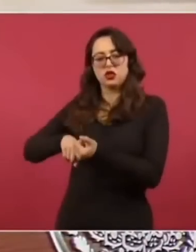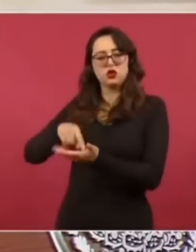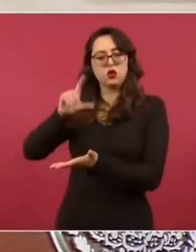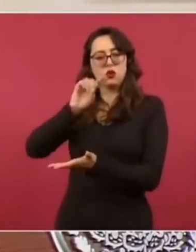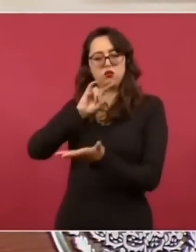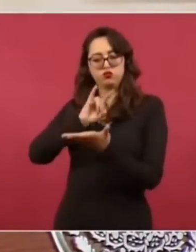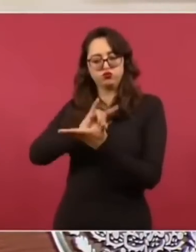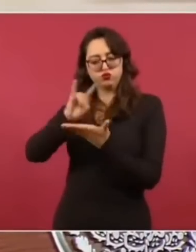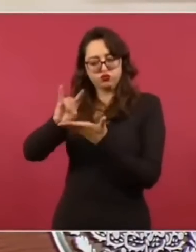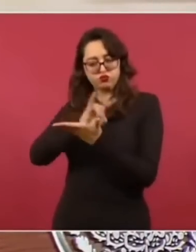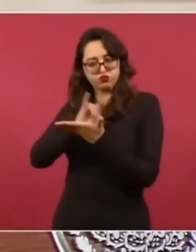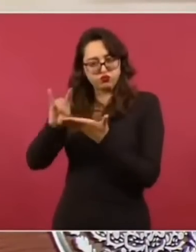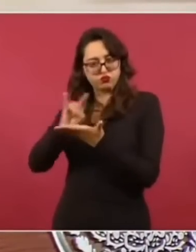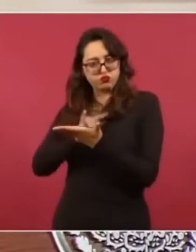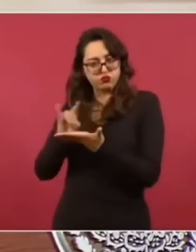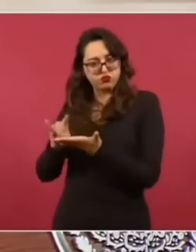no,